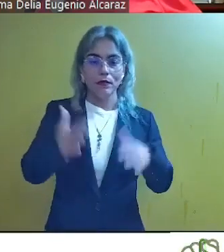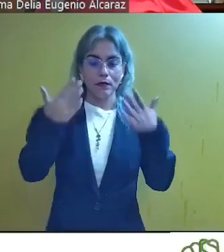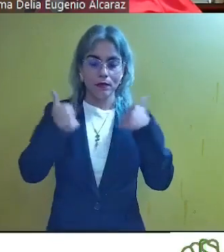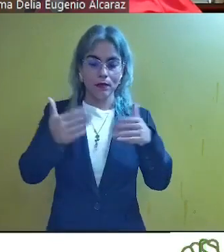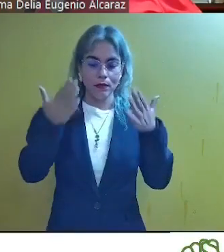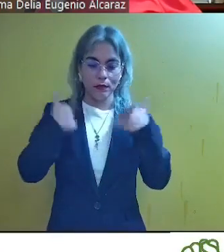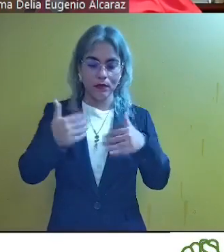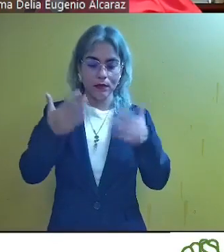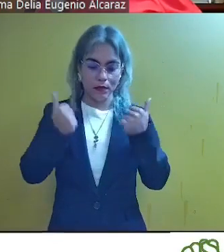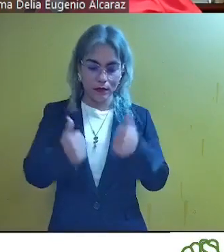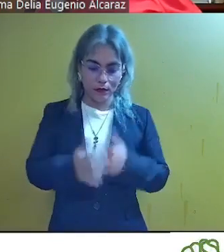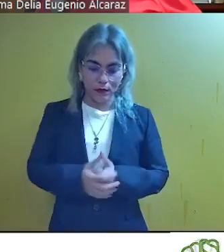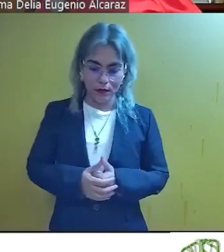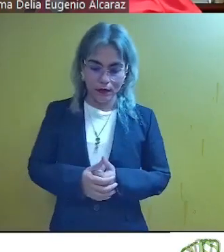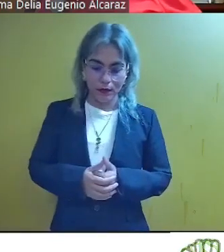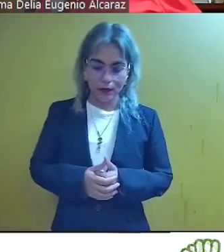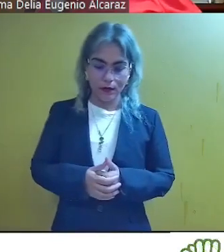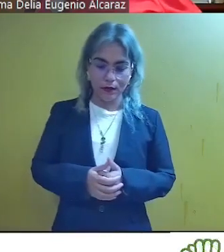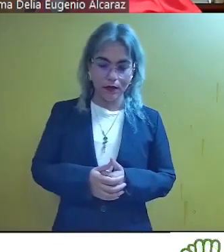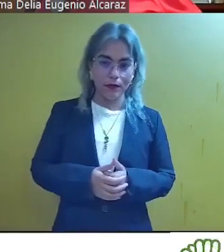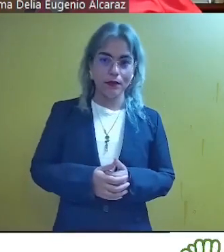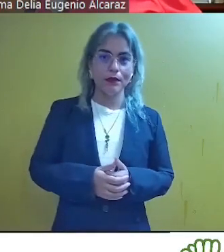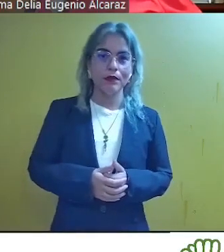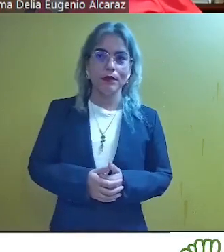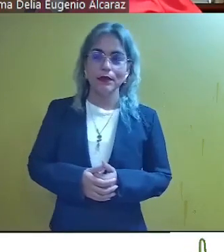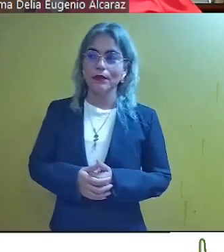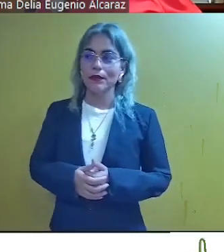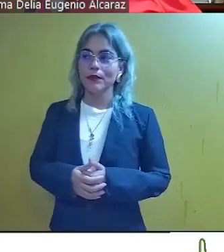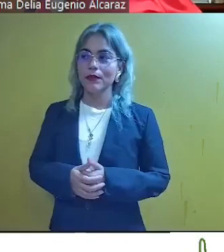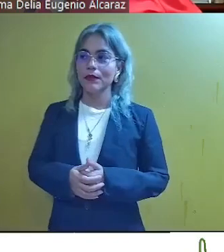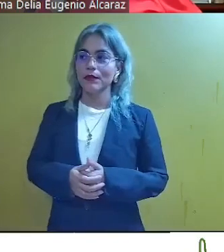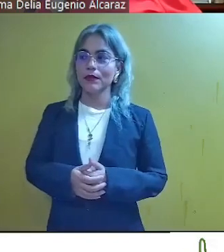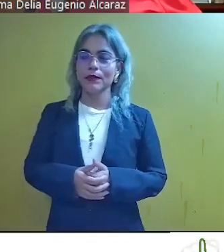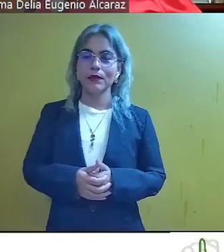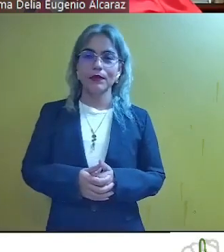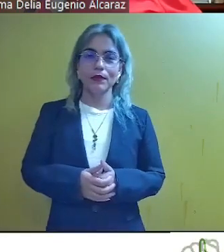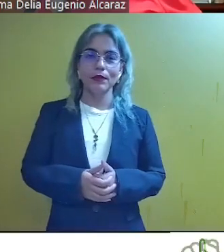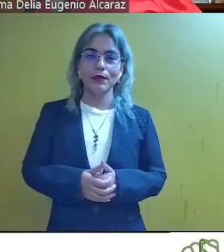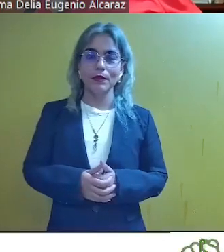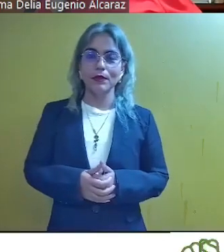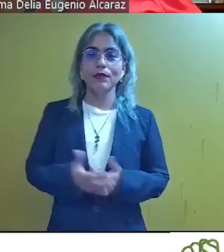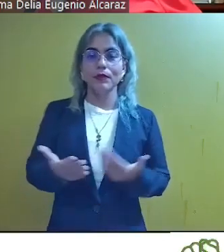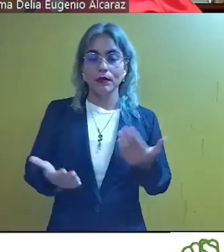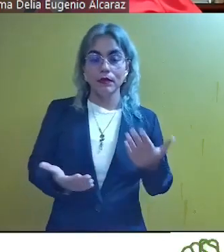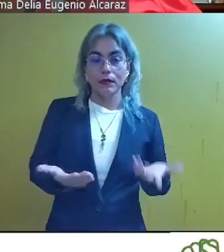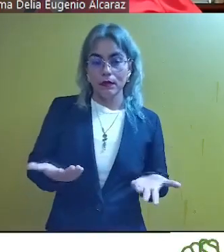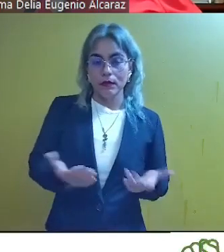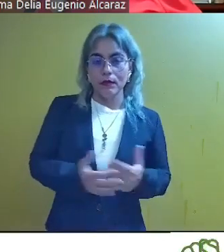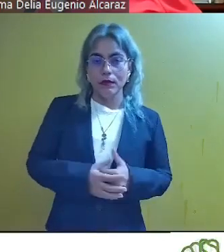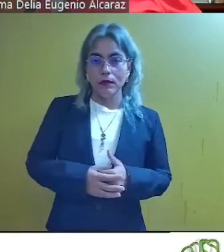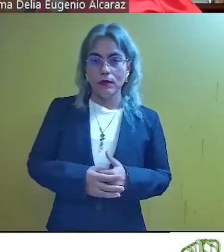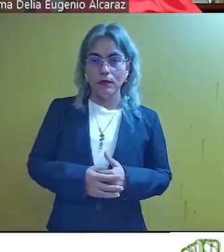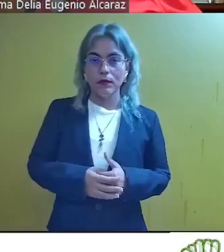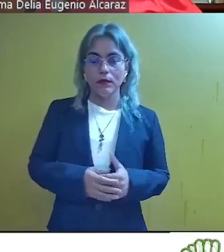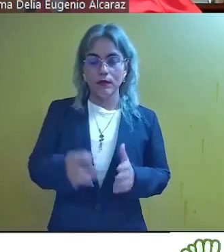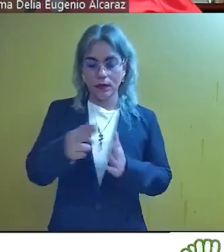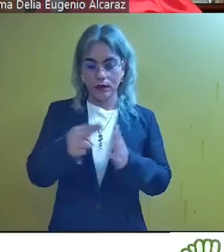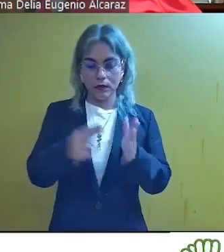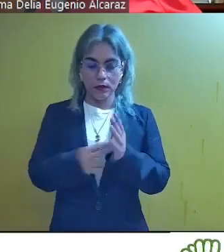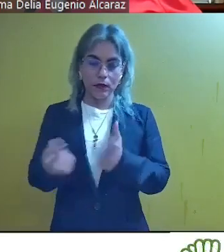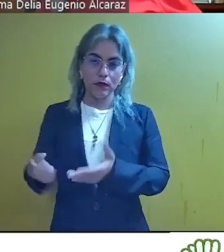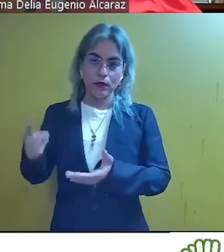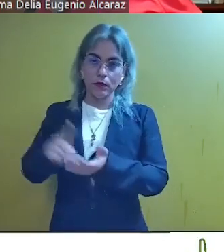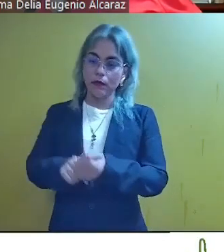en cuestión forme parte de la competencia y conocimiento de dicha Comisión de Justicia, máxime que su normativa interna lo faculta